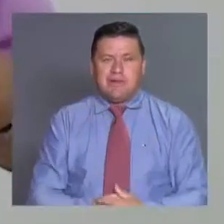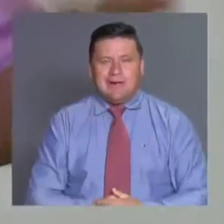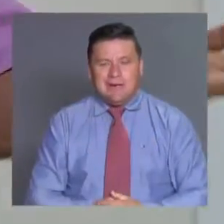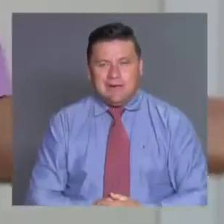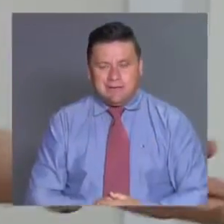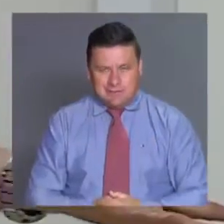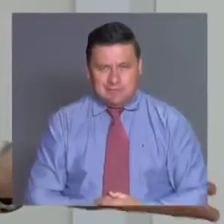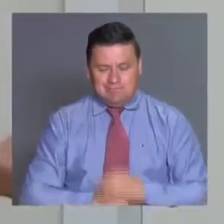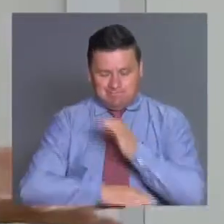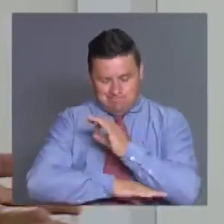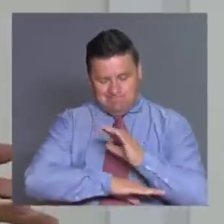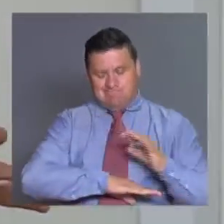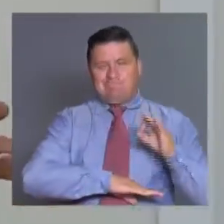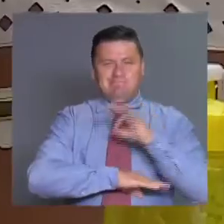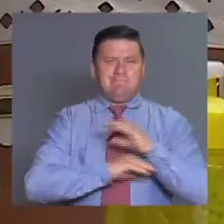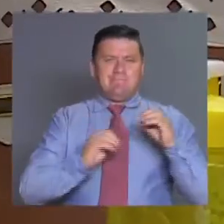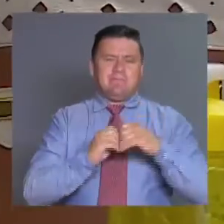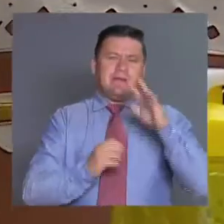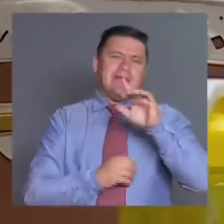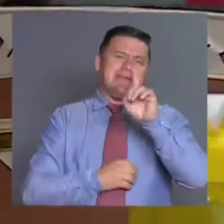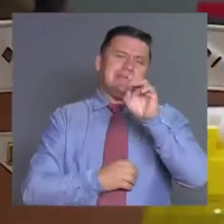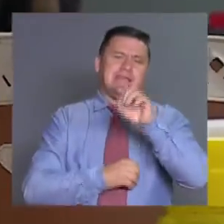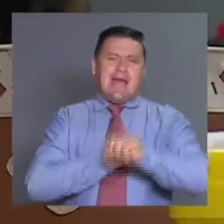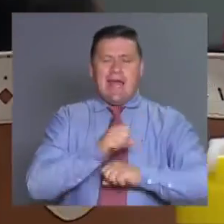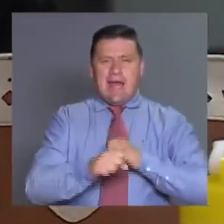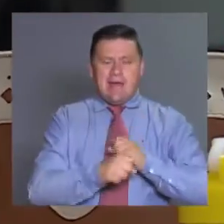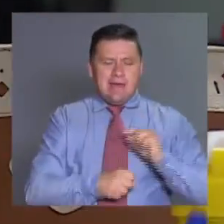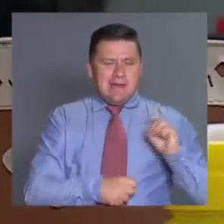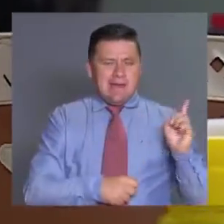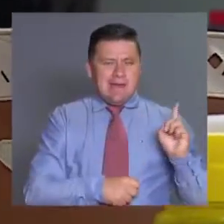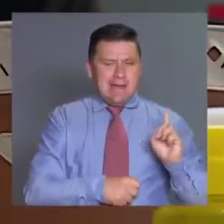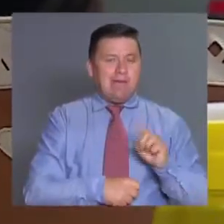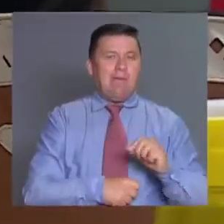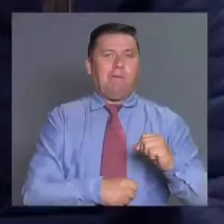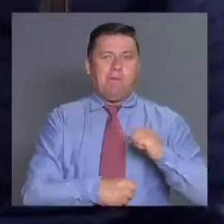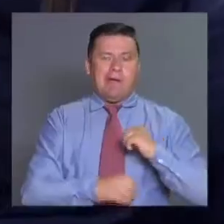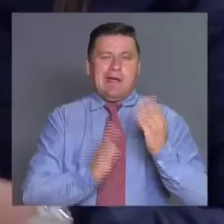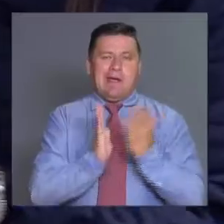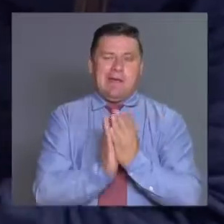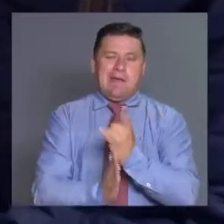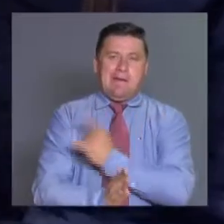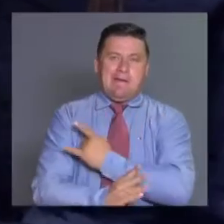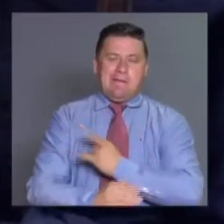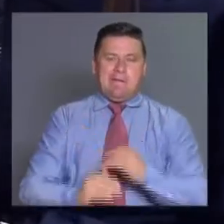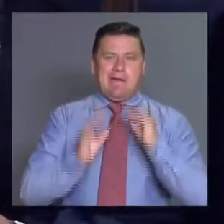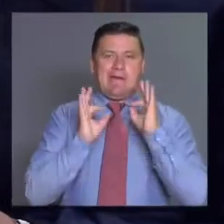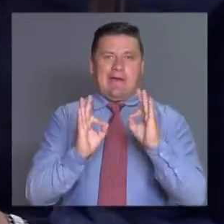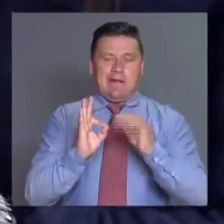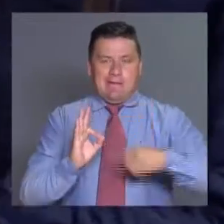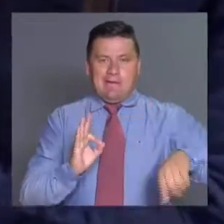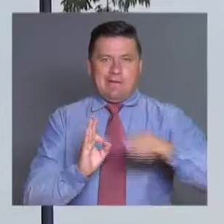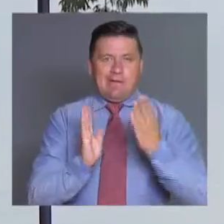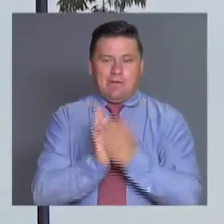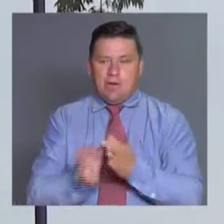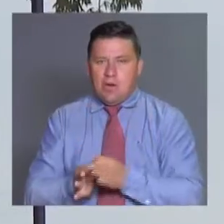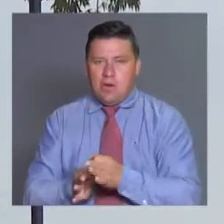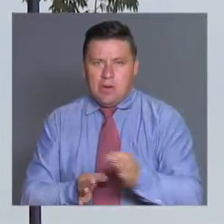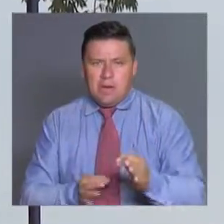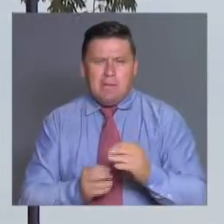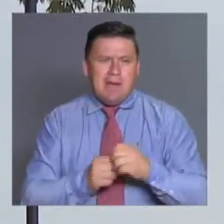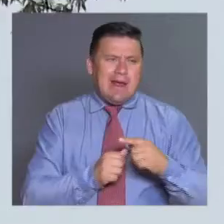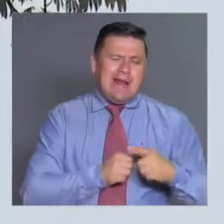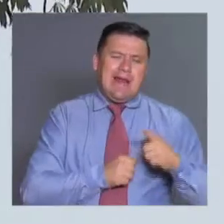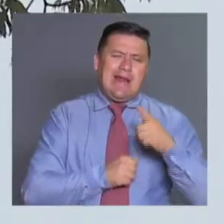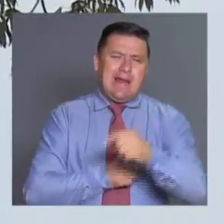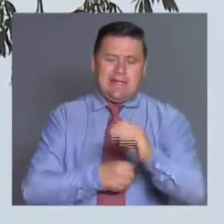la essap con más de 60 años de trayectoria tiene educación superior de calidad para los municipios más